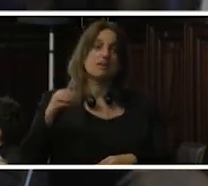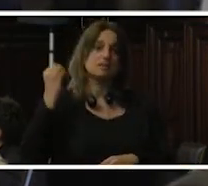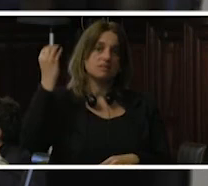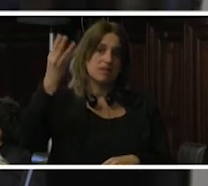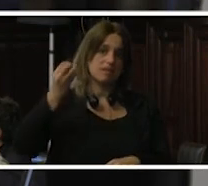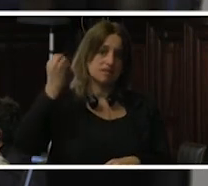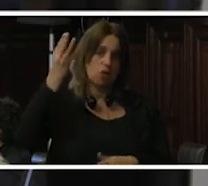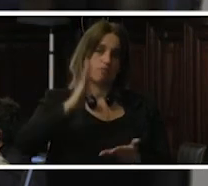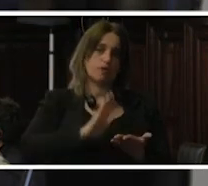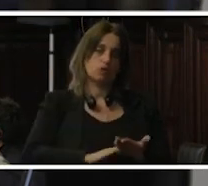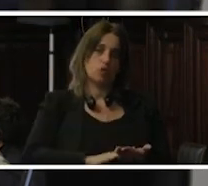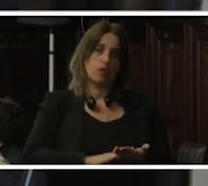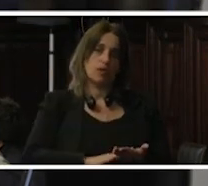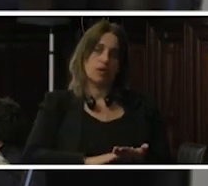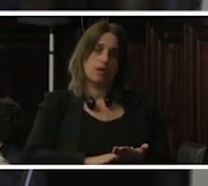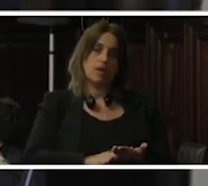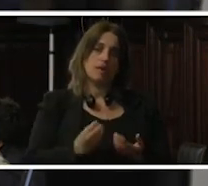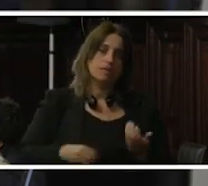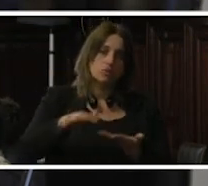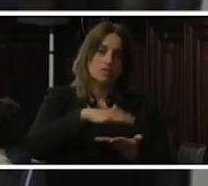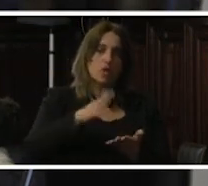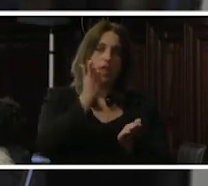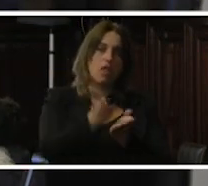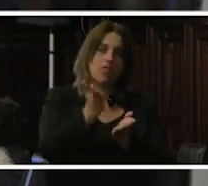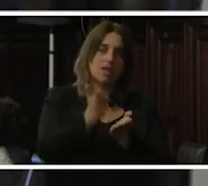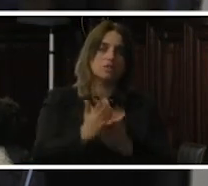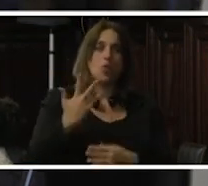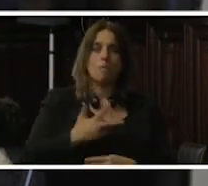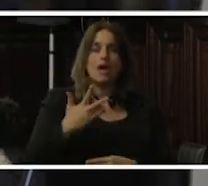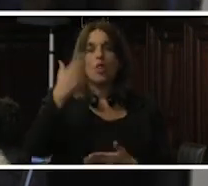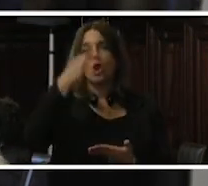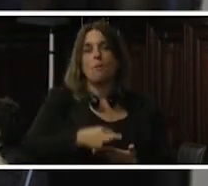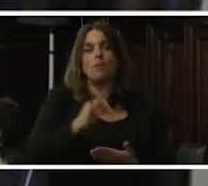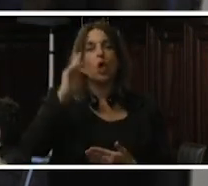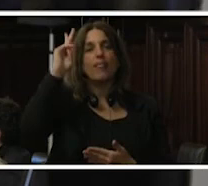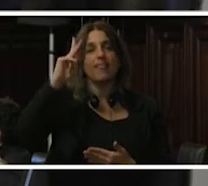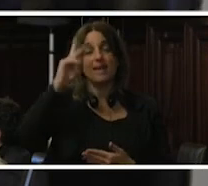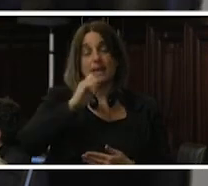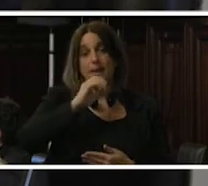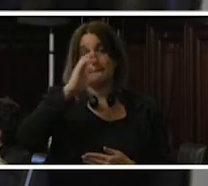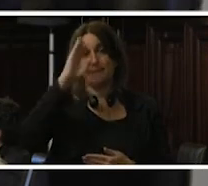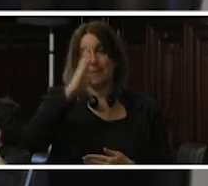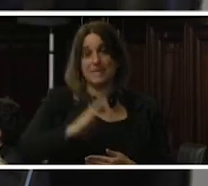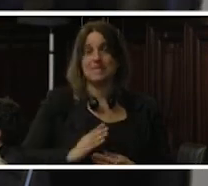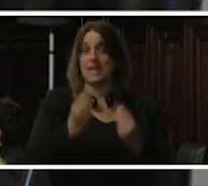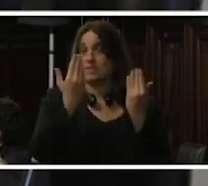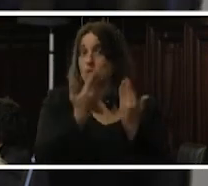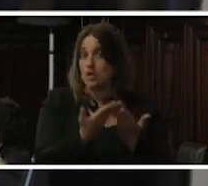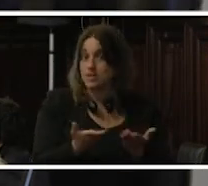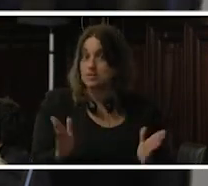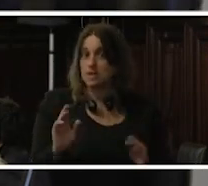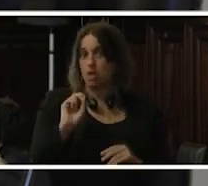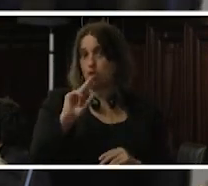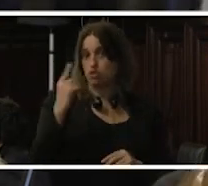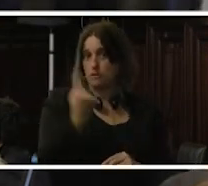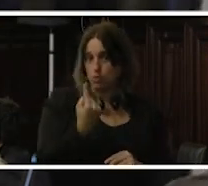referida a la situación de los derechos humanos de los pueblos indígenas en Brasil, la vamos a iniciar en unos 12